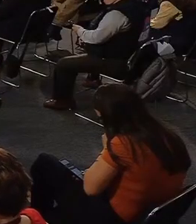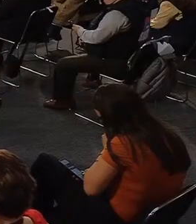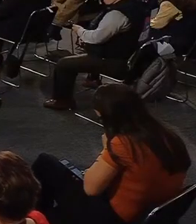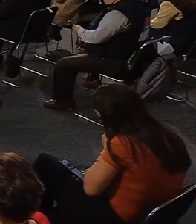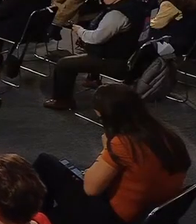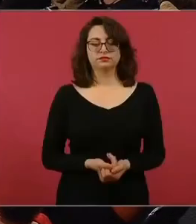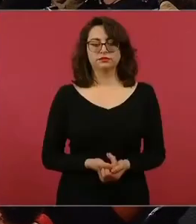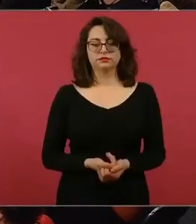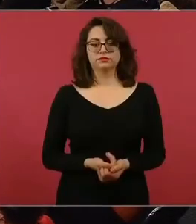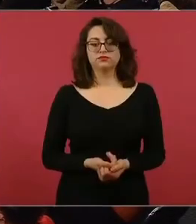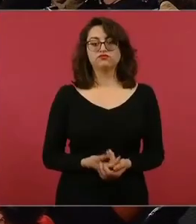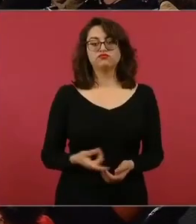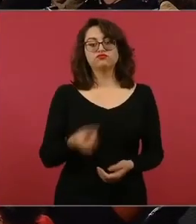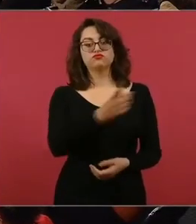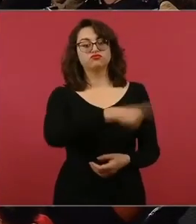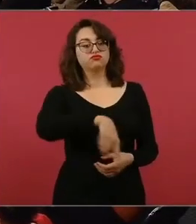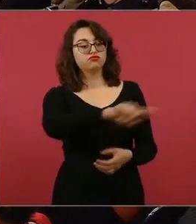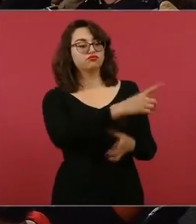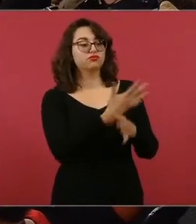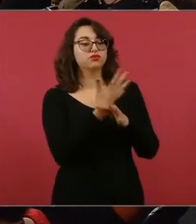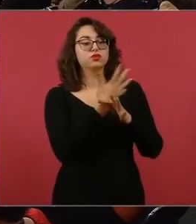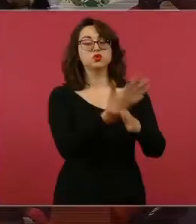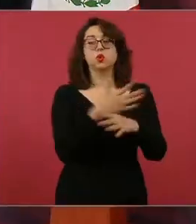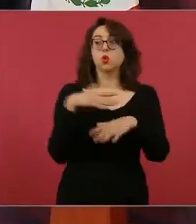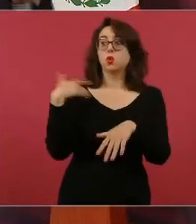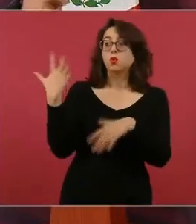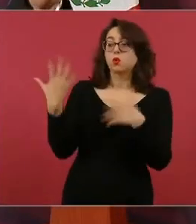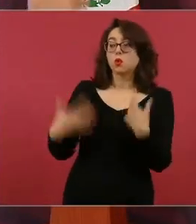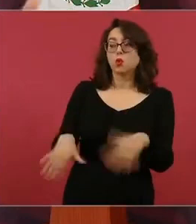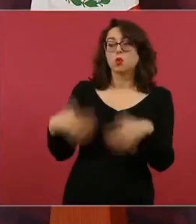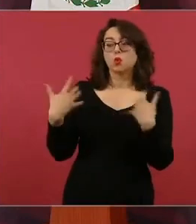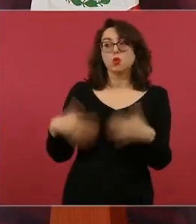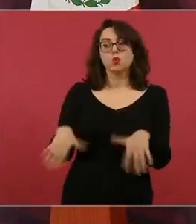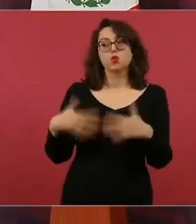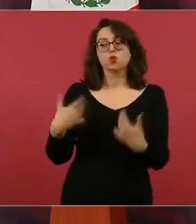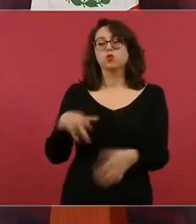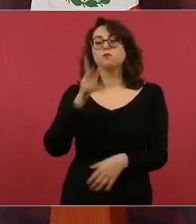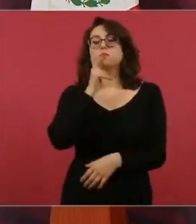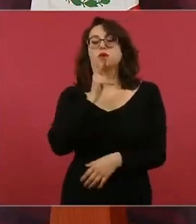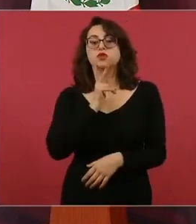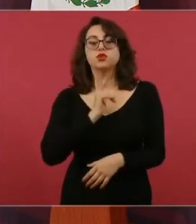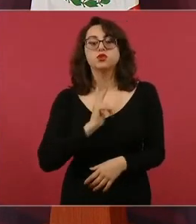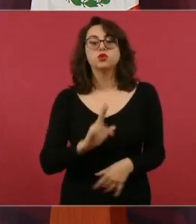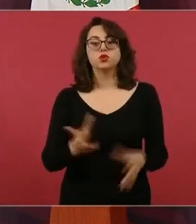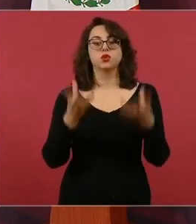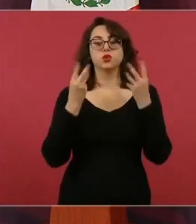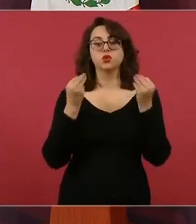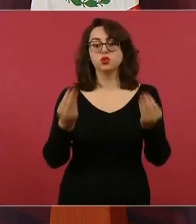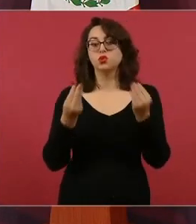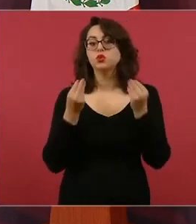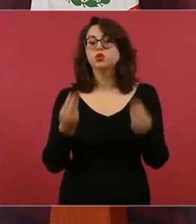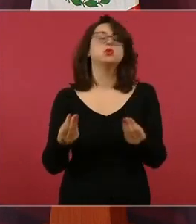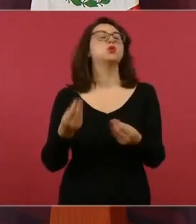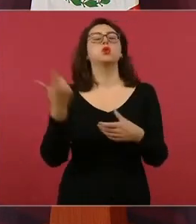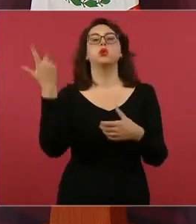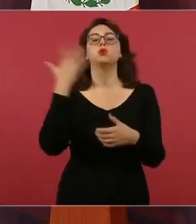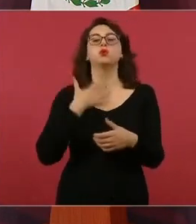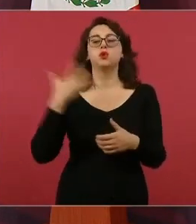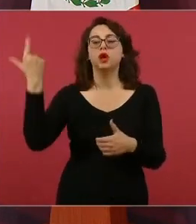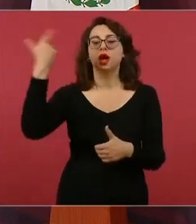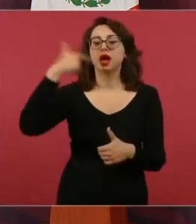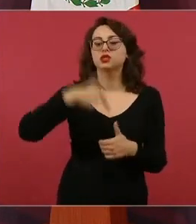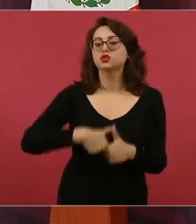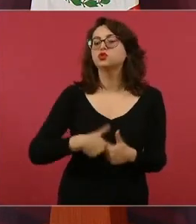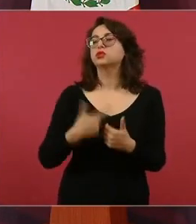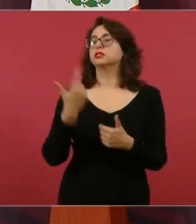de barriles diarios, va a bajar el precio de las gasolinas, va a bajar el precio de la